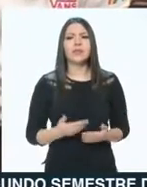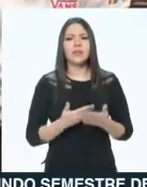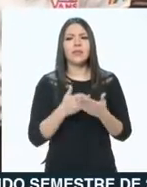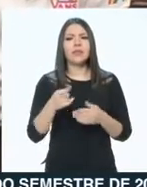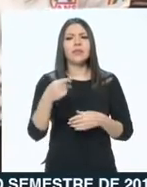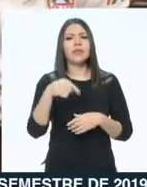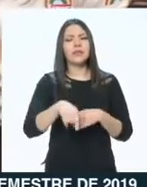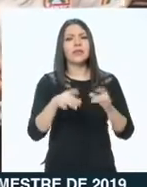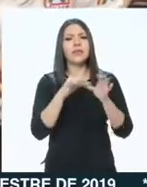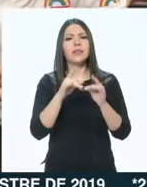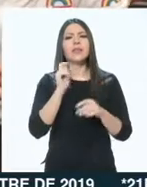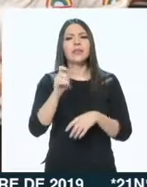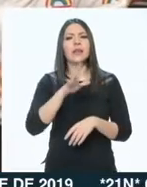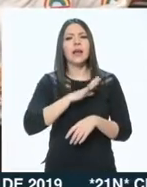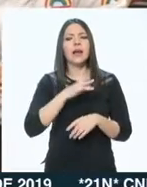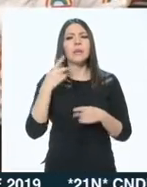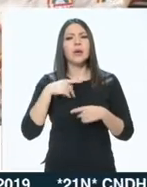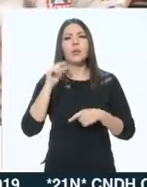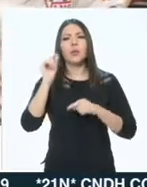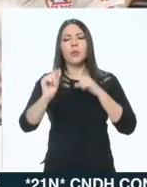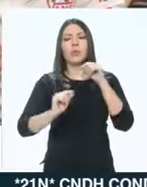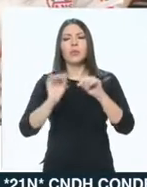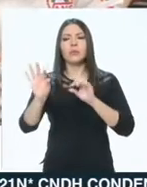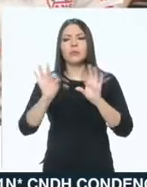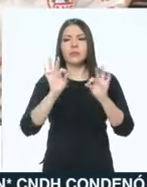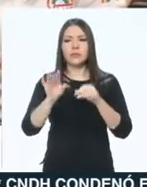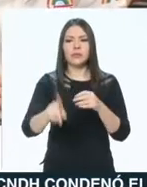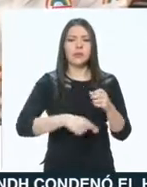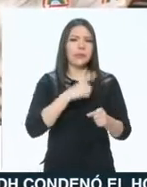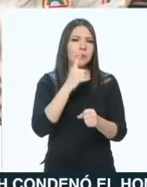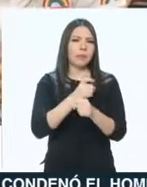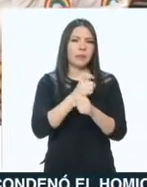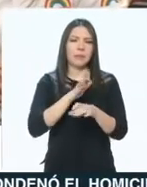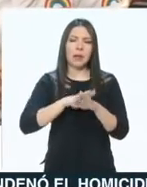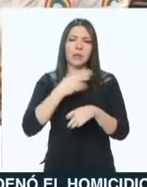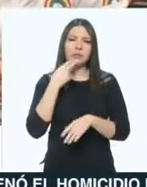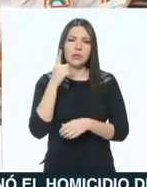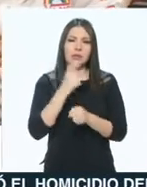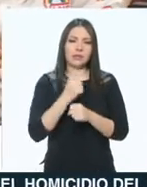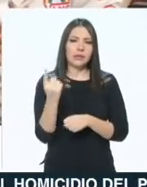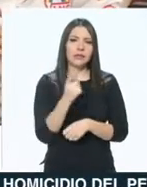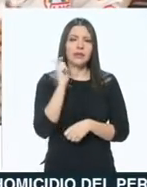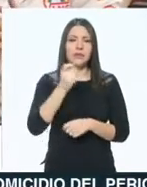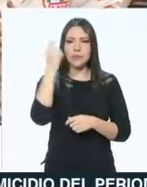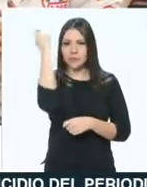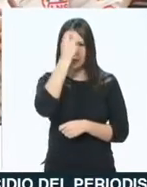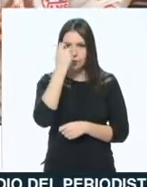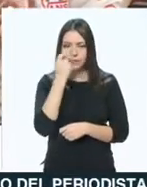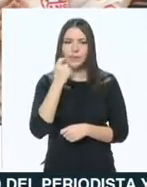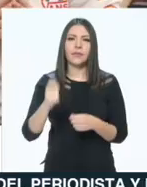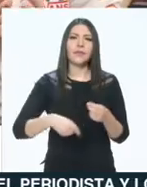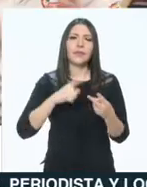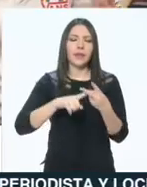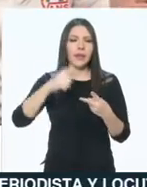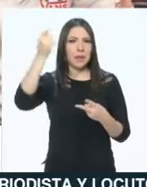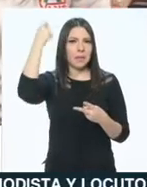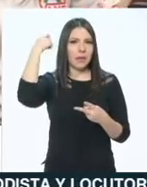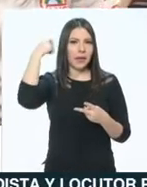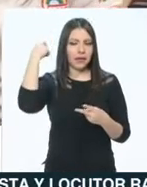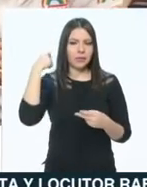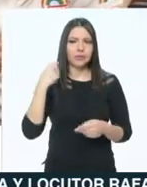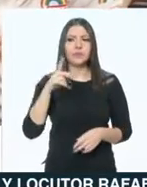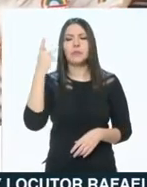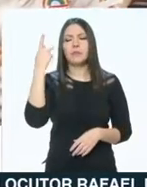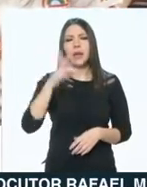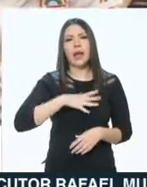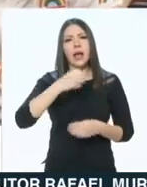escogiendo con el paso del tiempo. Pues tenemos, o sea, lo básico es maquillaje y peinado, pero como bien dices, tenemos un pool de